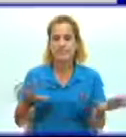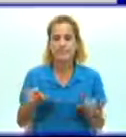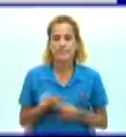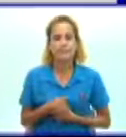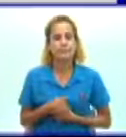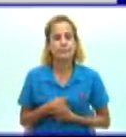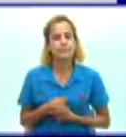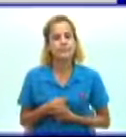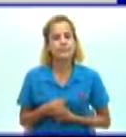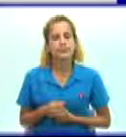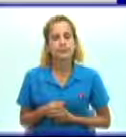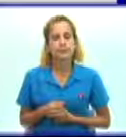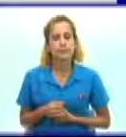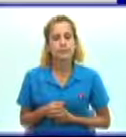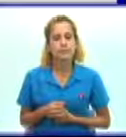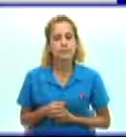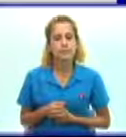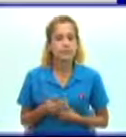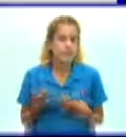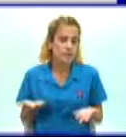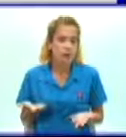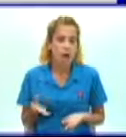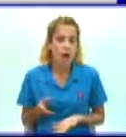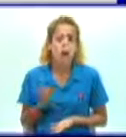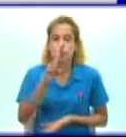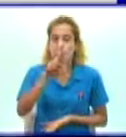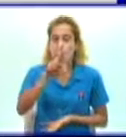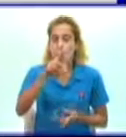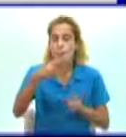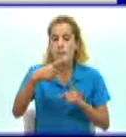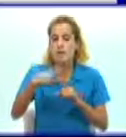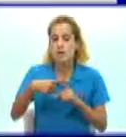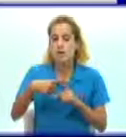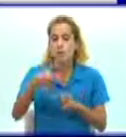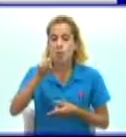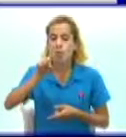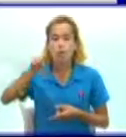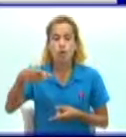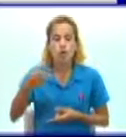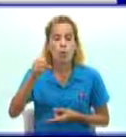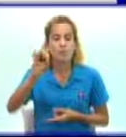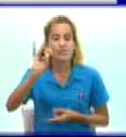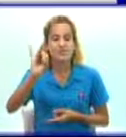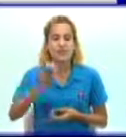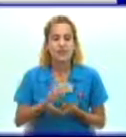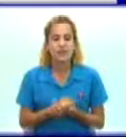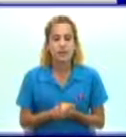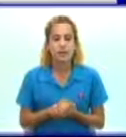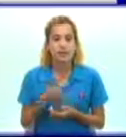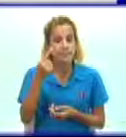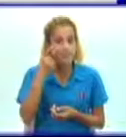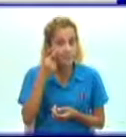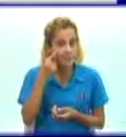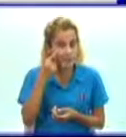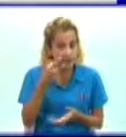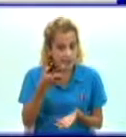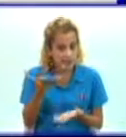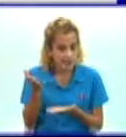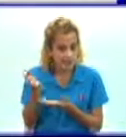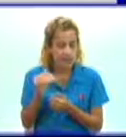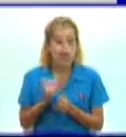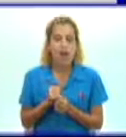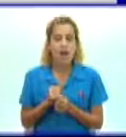sumandos. ¿Qué nos queda entonces? Realizar la adición. 2 más 1,7, Observe la colocación, 0, en